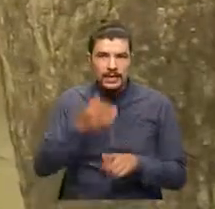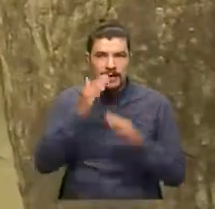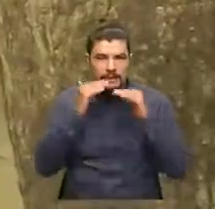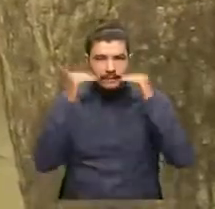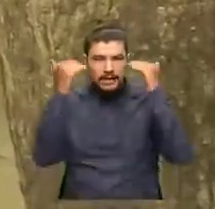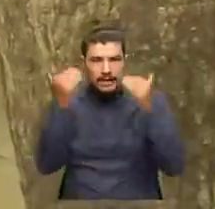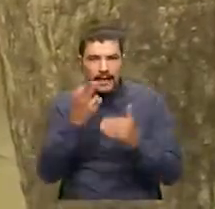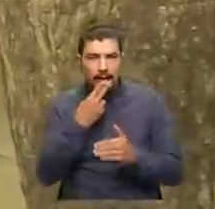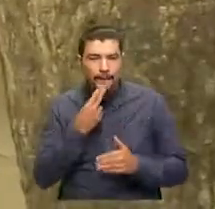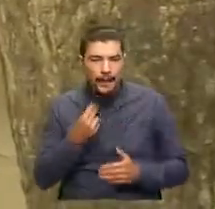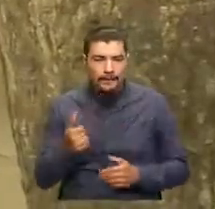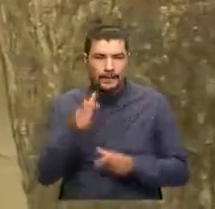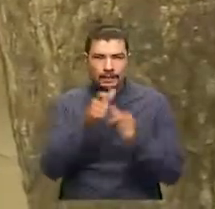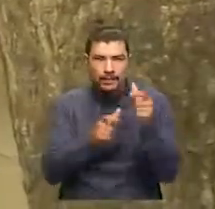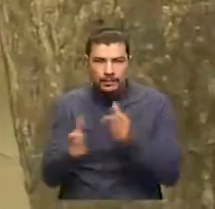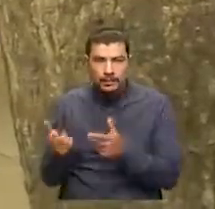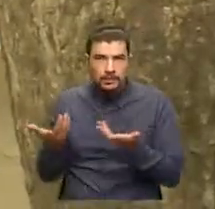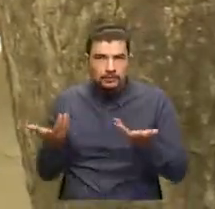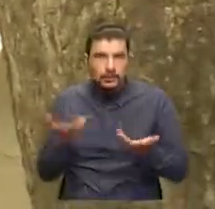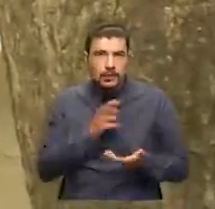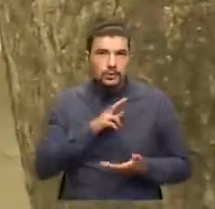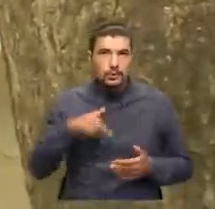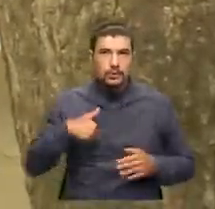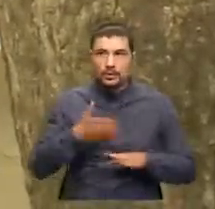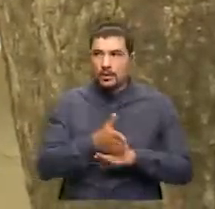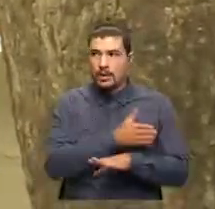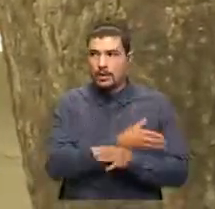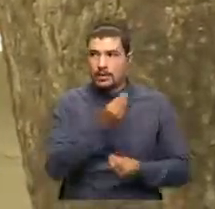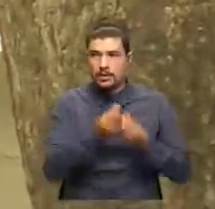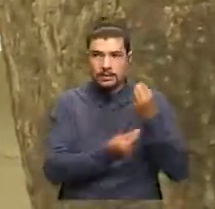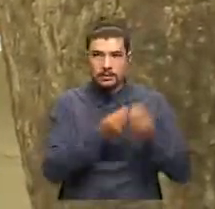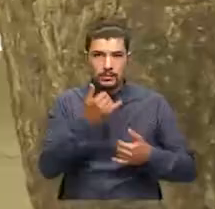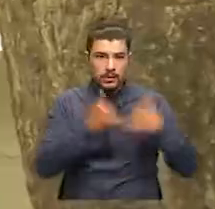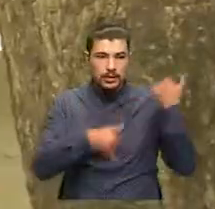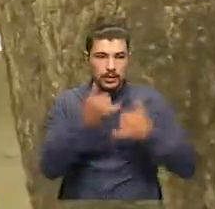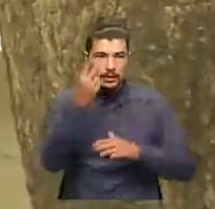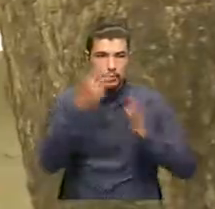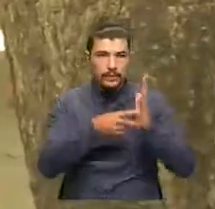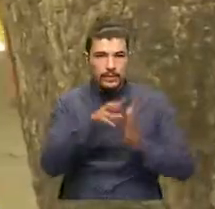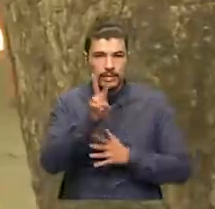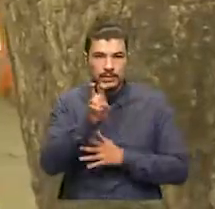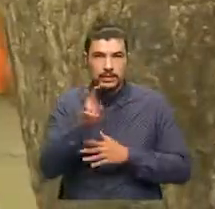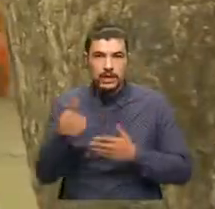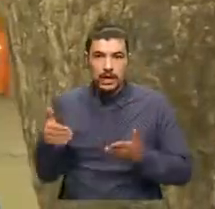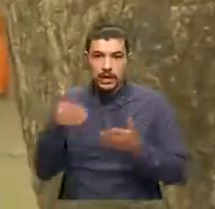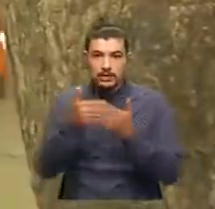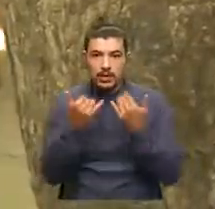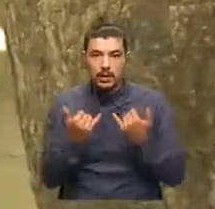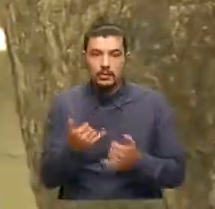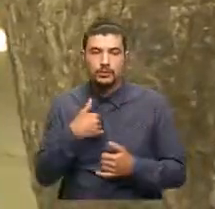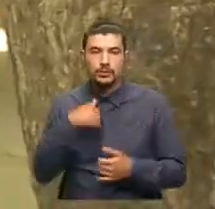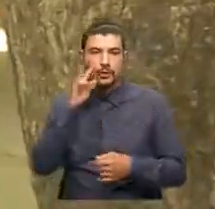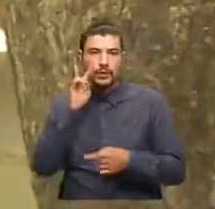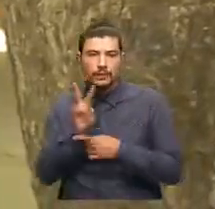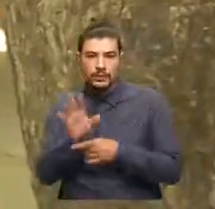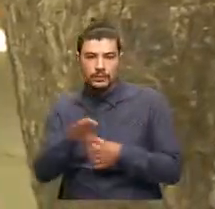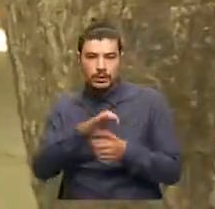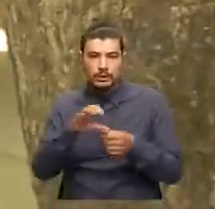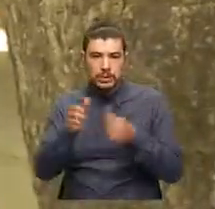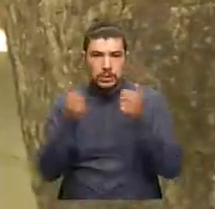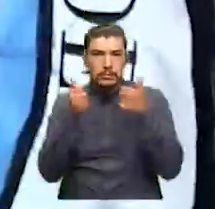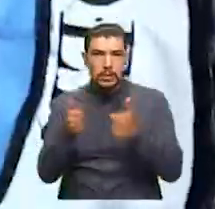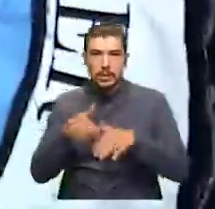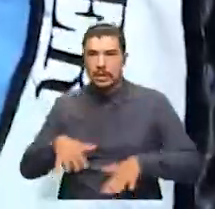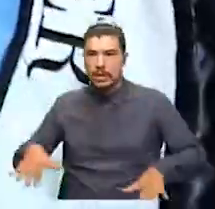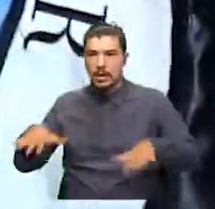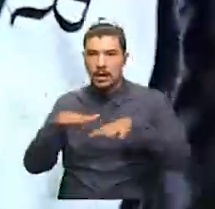gente, mejor dicho, y ya nosotros habíamos realizado los Juegos aquí en el 2007, A hoy veo que ha progresado la ciudad, tiene muy buenos